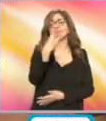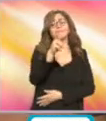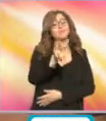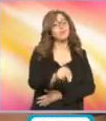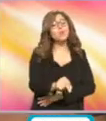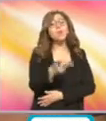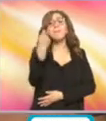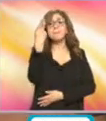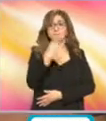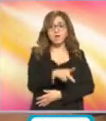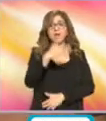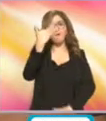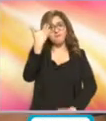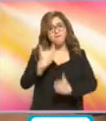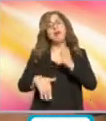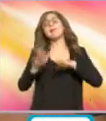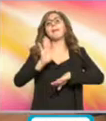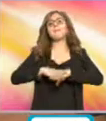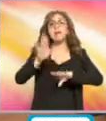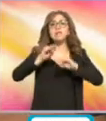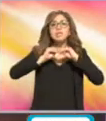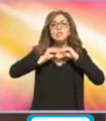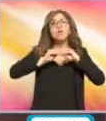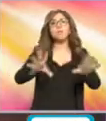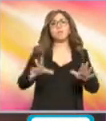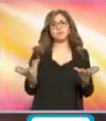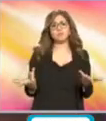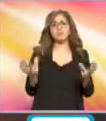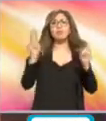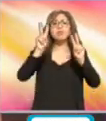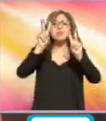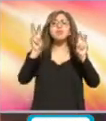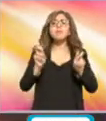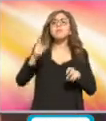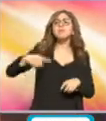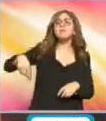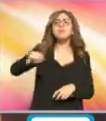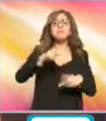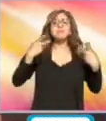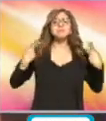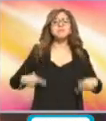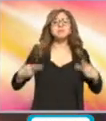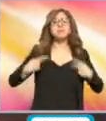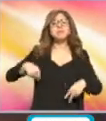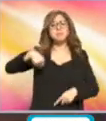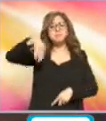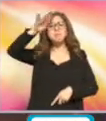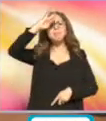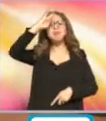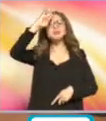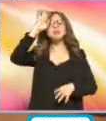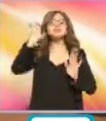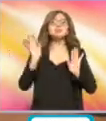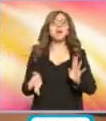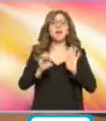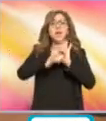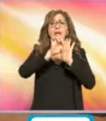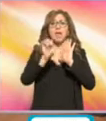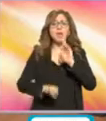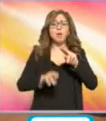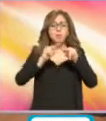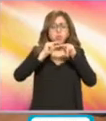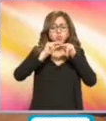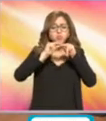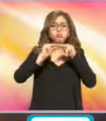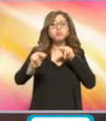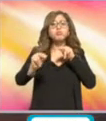no están muy informados Ajá. de un tema que en realidad pues se da por hecho. La mayoría de las personas dicen, bueno, cuando un hombre eyaculó es que ya tiene